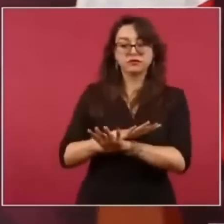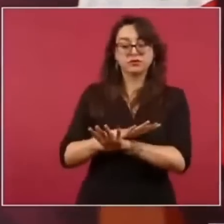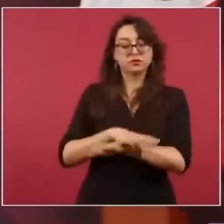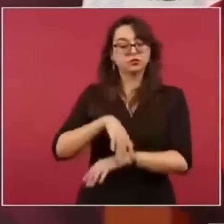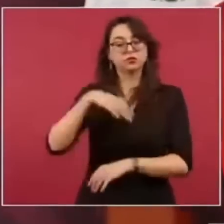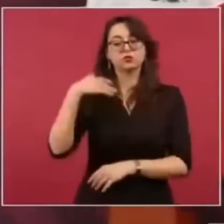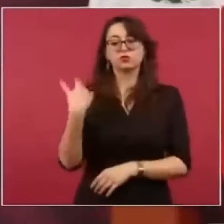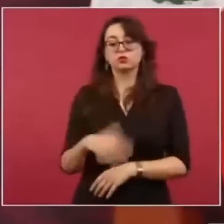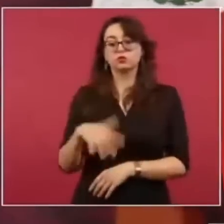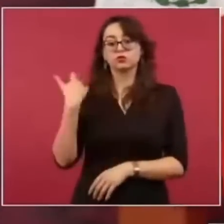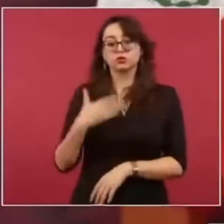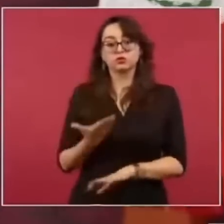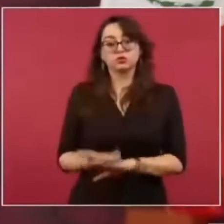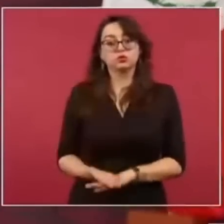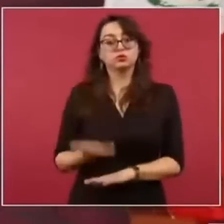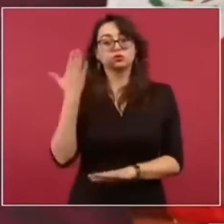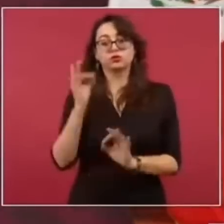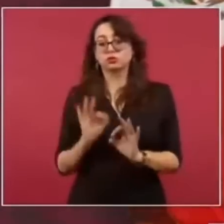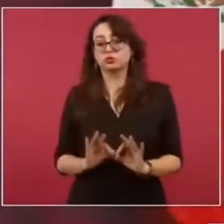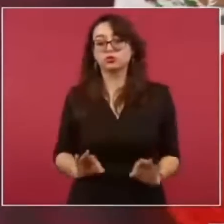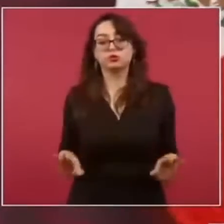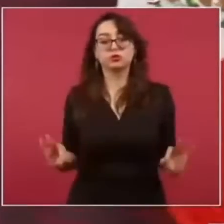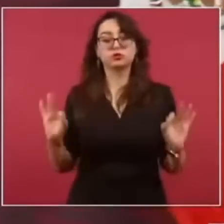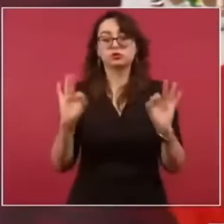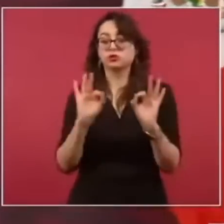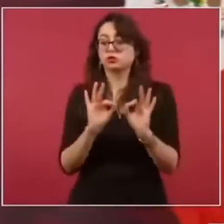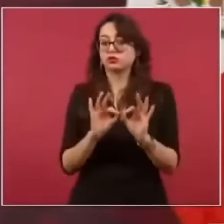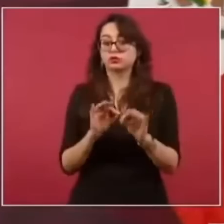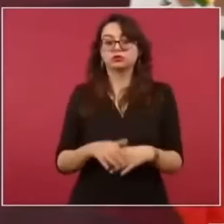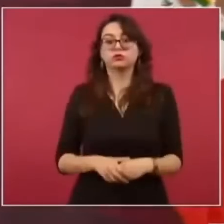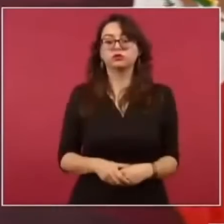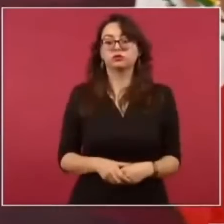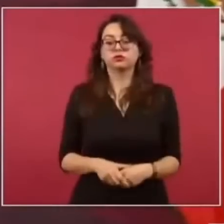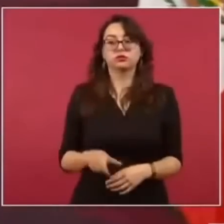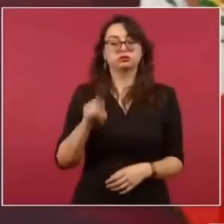que para mí son un ejemplo